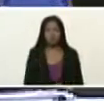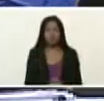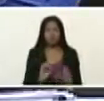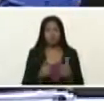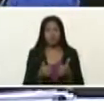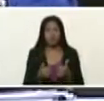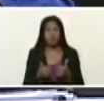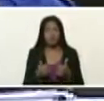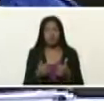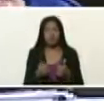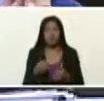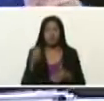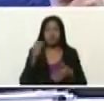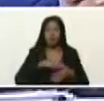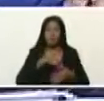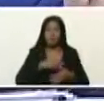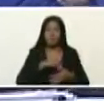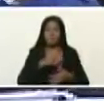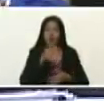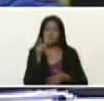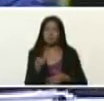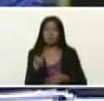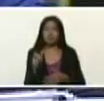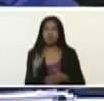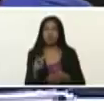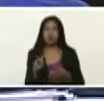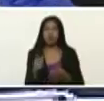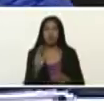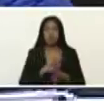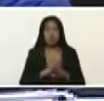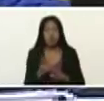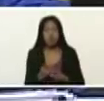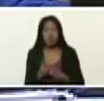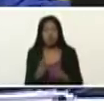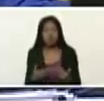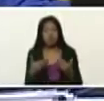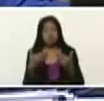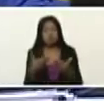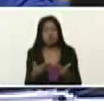Empezamos por los ahorristas, por un premio, porque ellos dieron